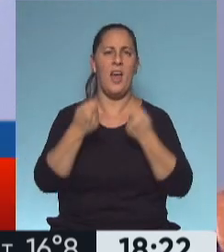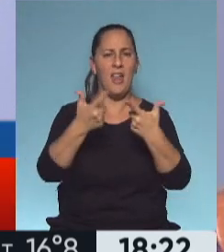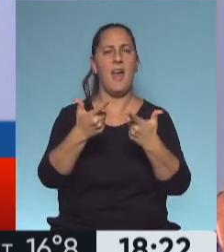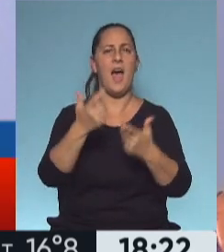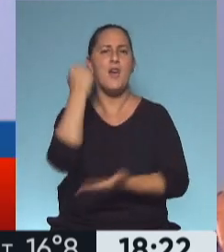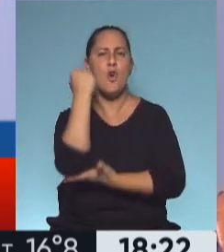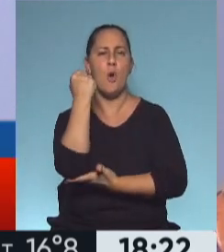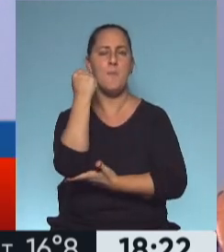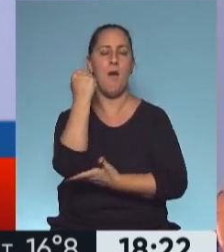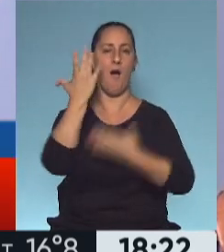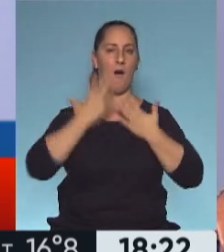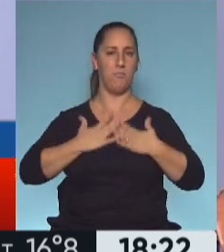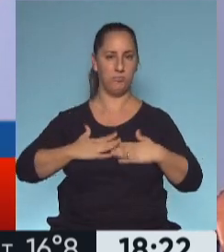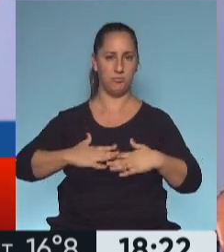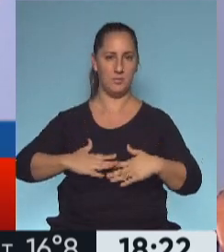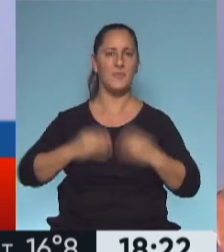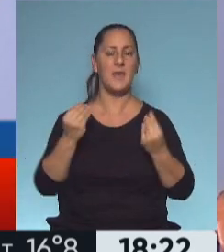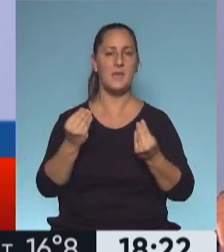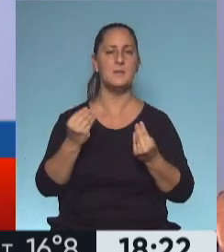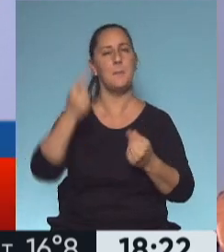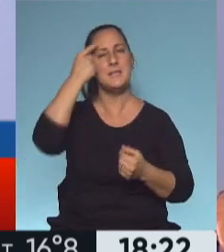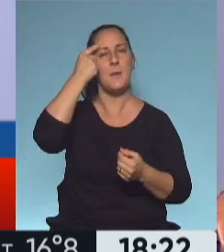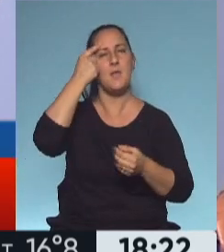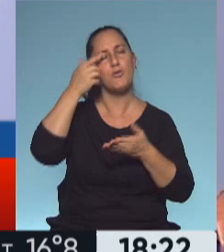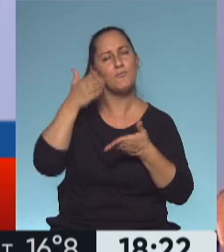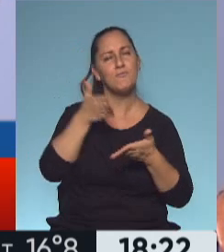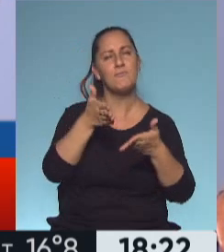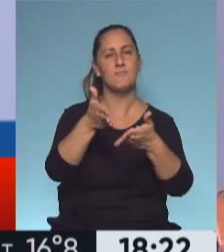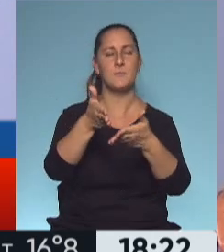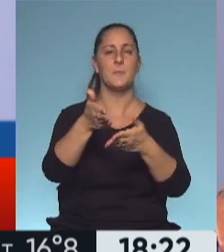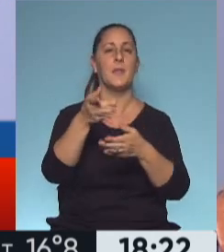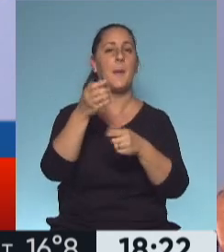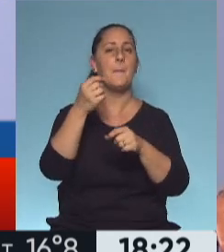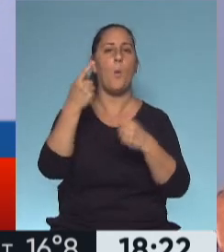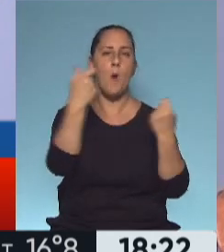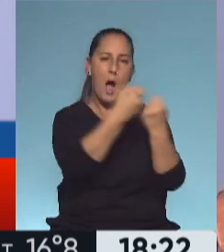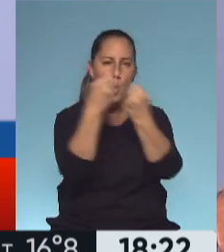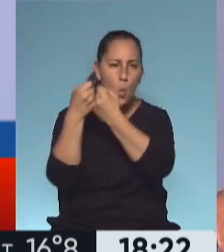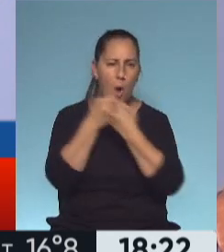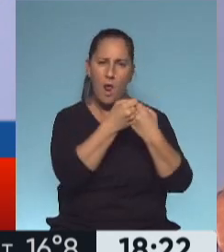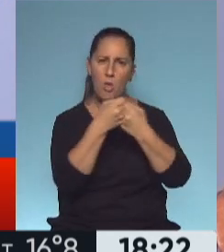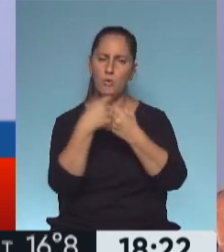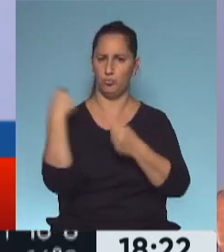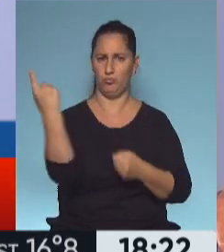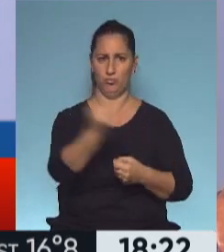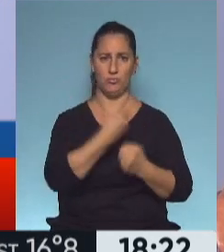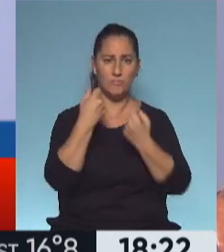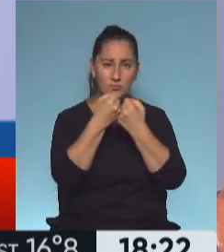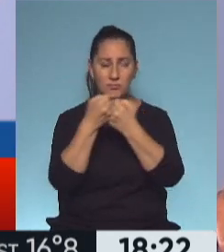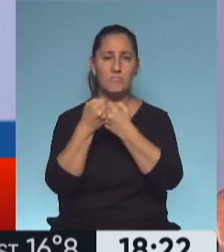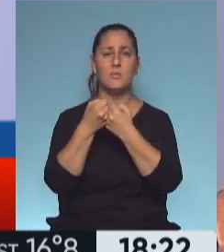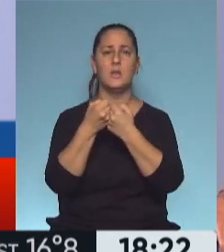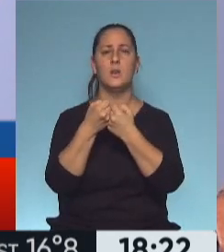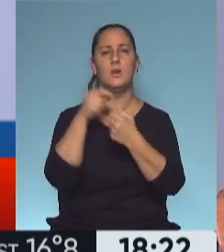nuestra economía, que es la línea que parte de los consensos y los acuerdos como